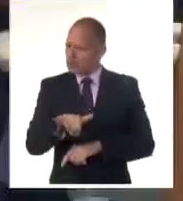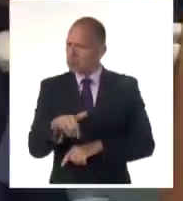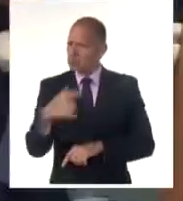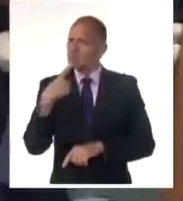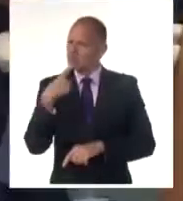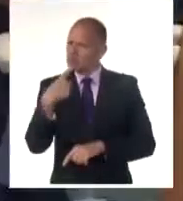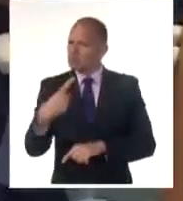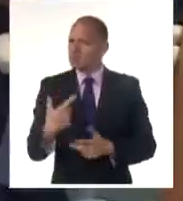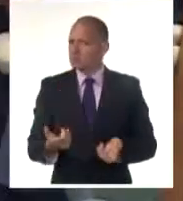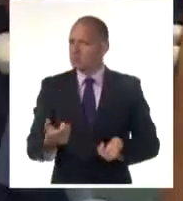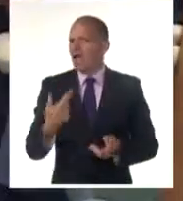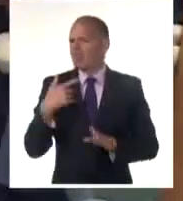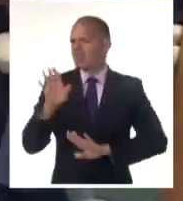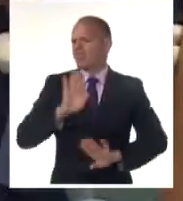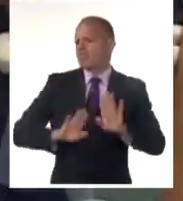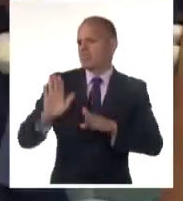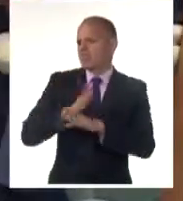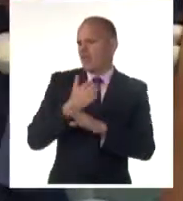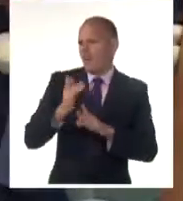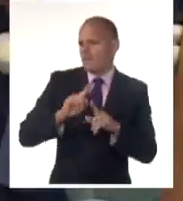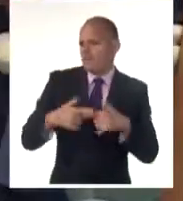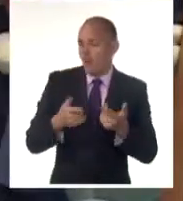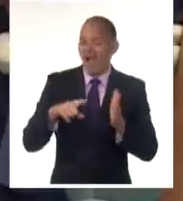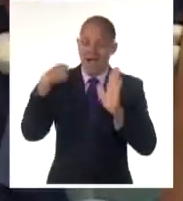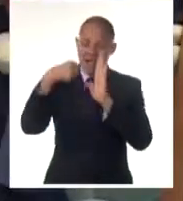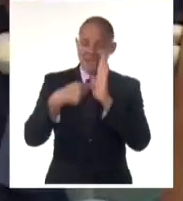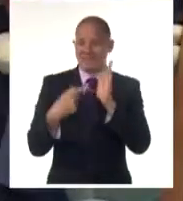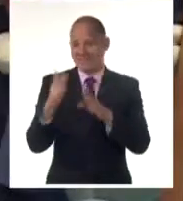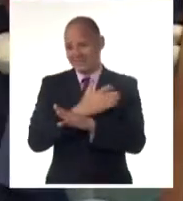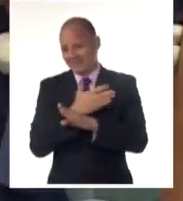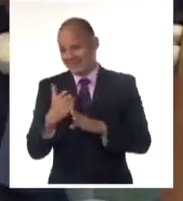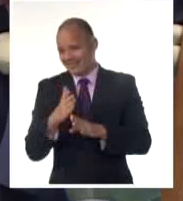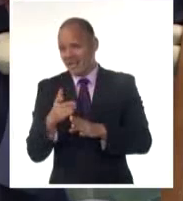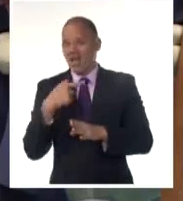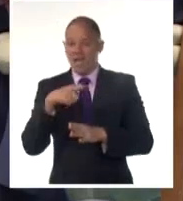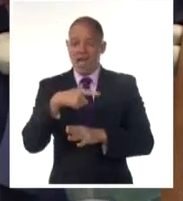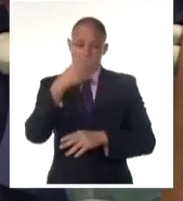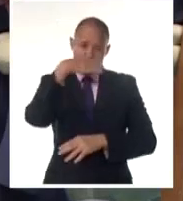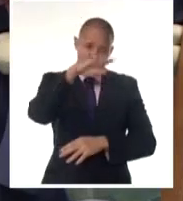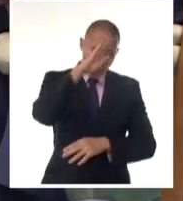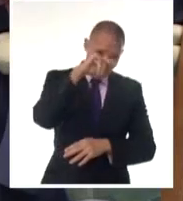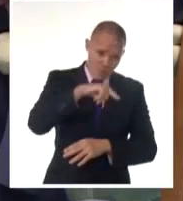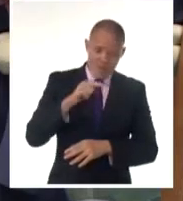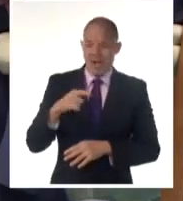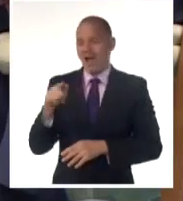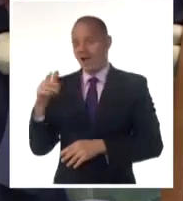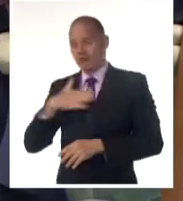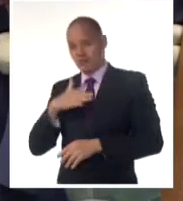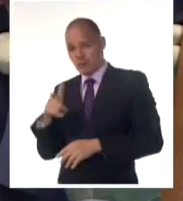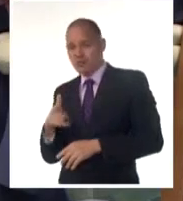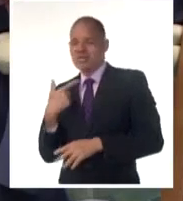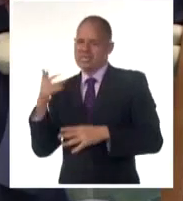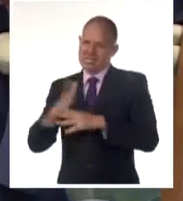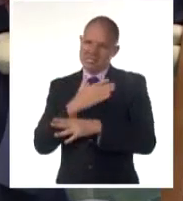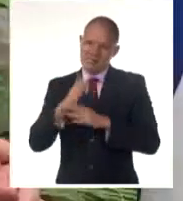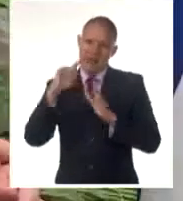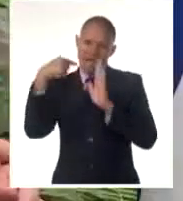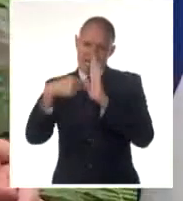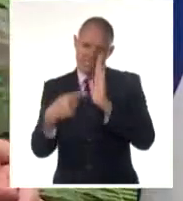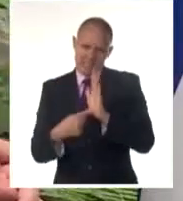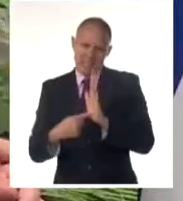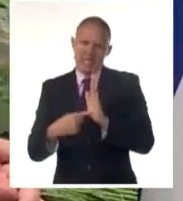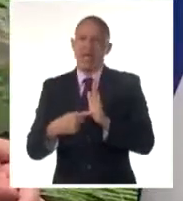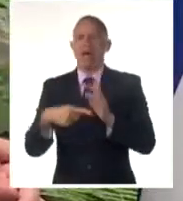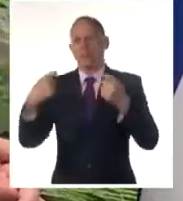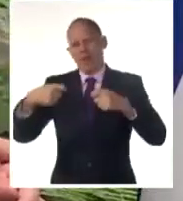forma diferente porque tenemos también características diferentes, pero somos, no obstante, dos estados que en cualquier modo tienen que siempre arreglarse